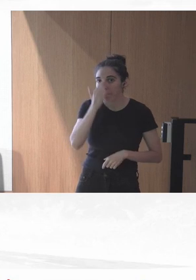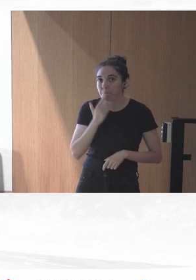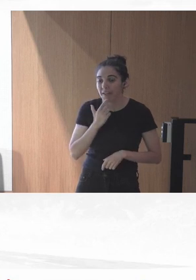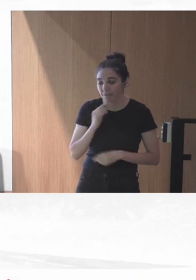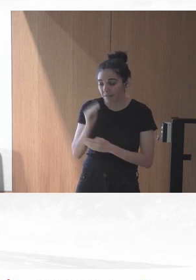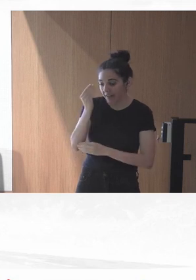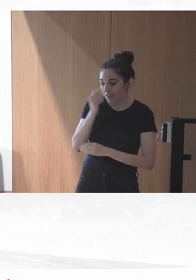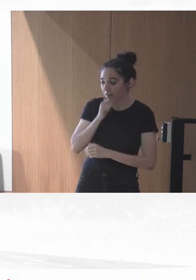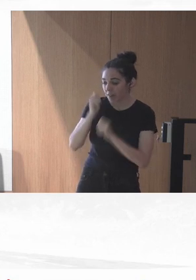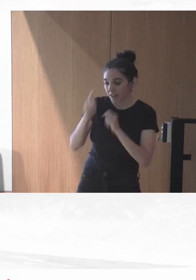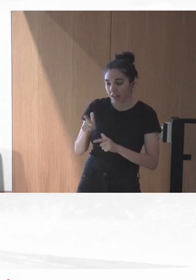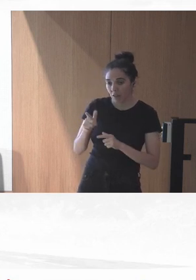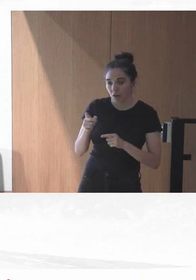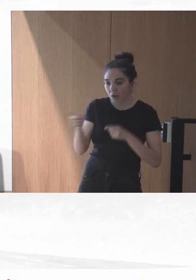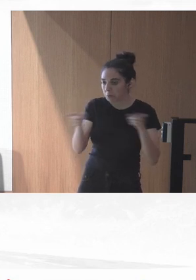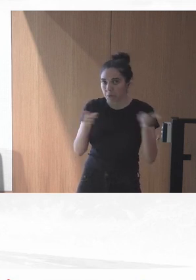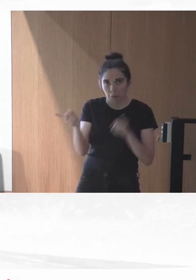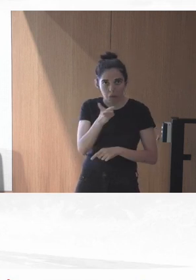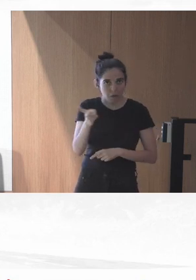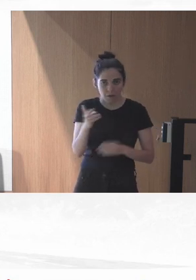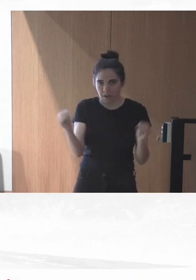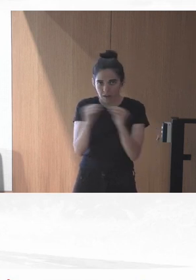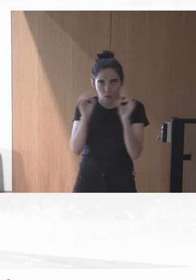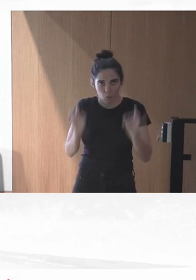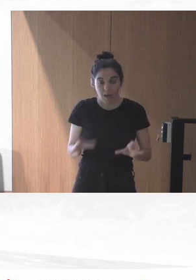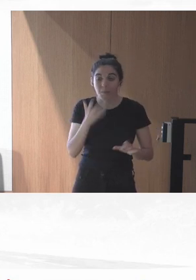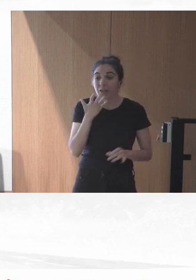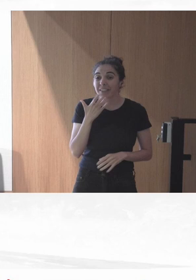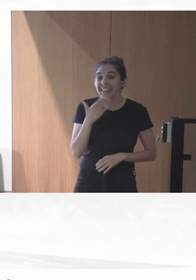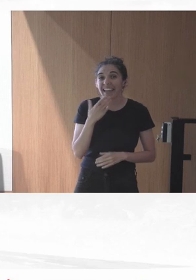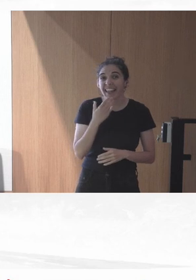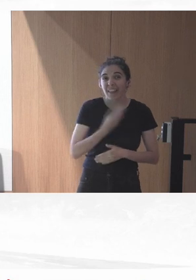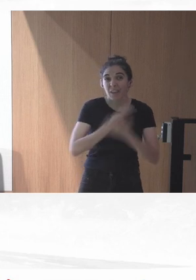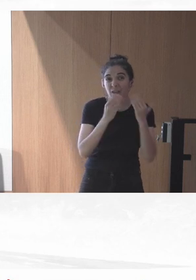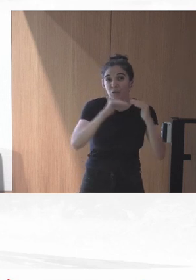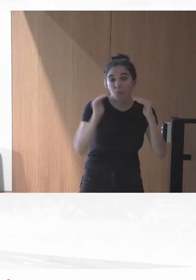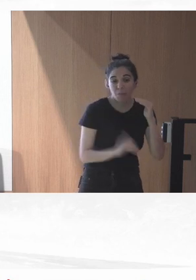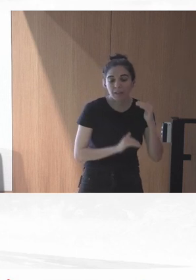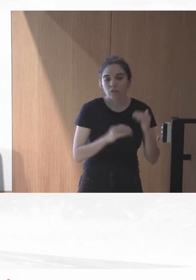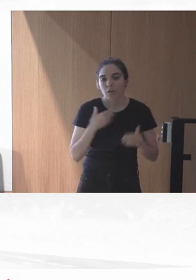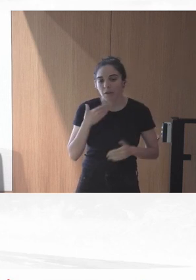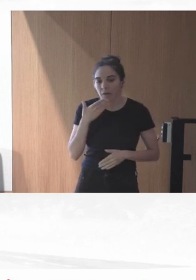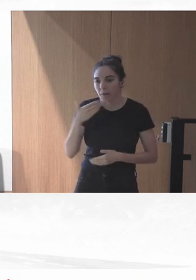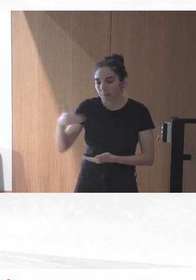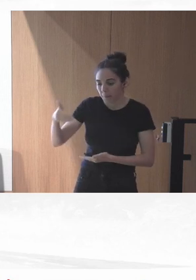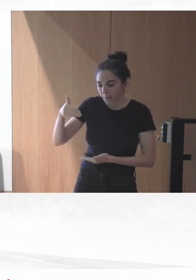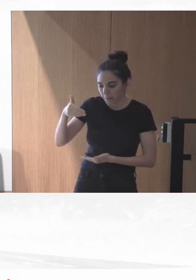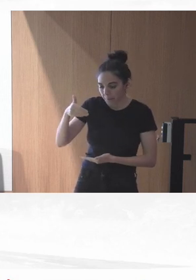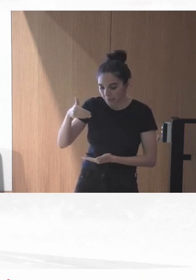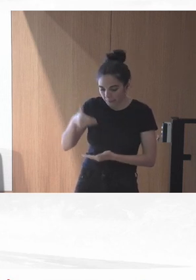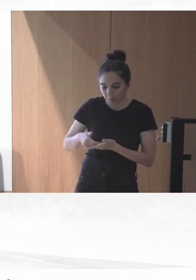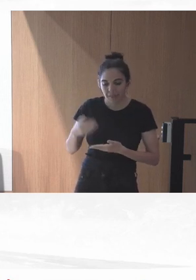persona facilitadora es el mismo, pero sí que cuando se trabaja con menores también se pide que la persona tenga formación especializada en